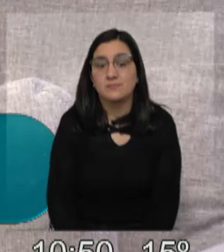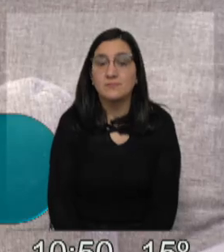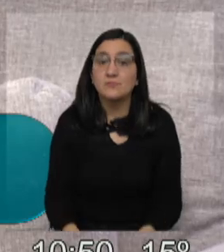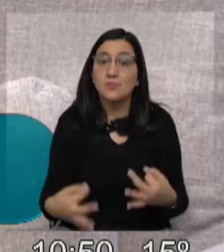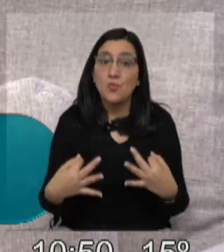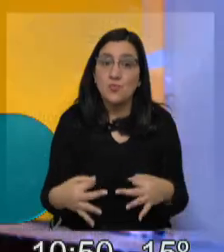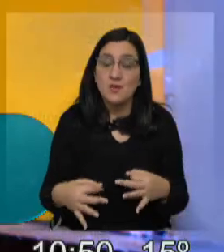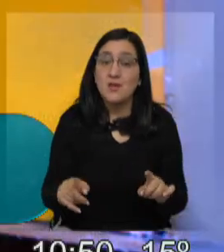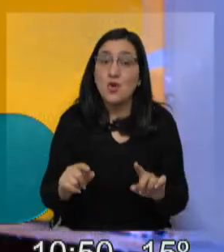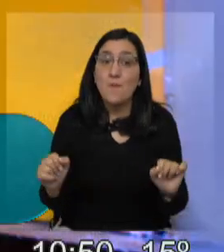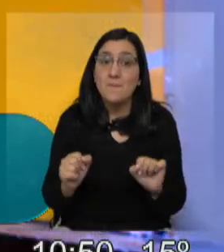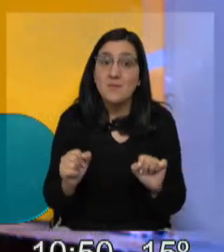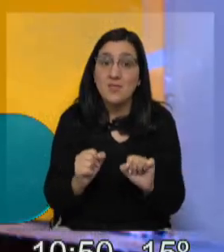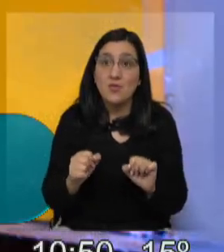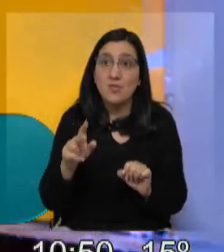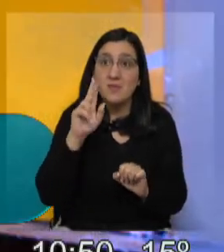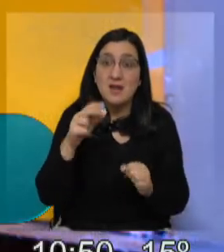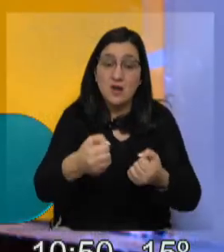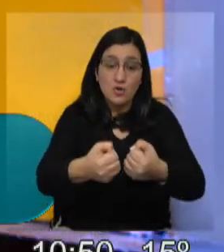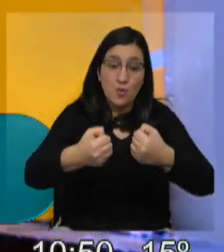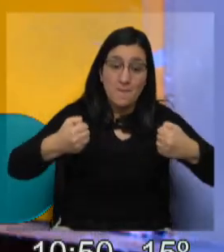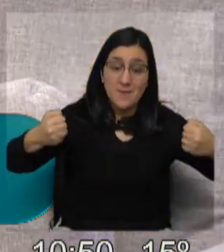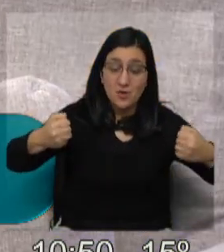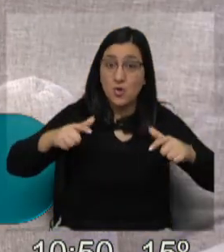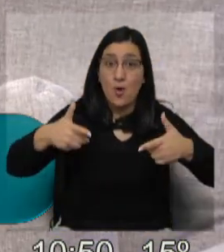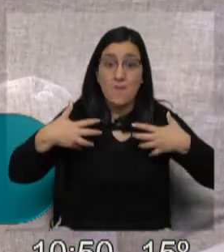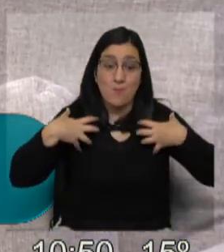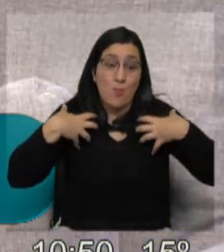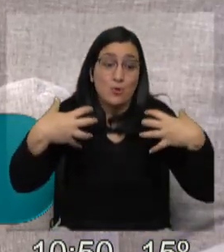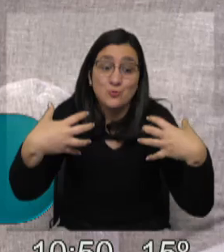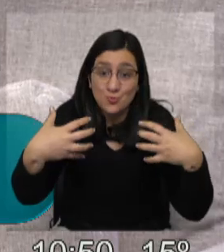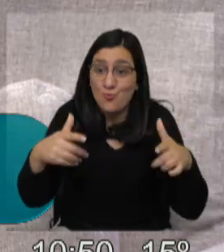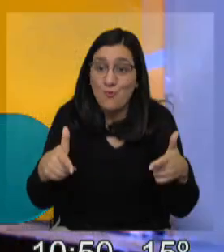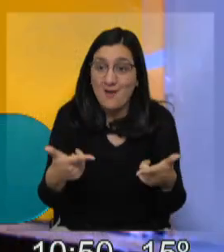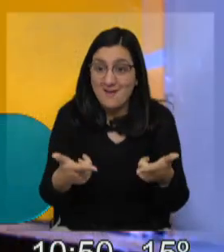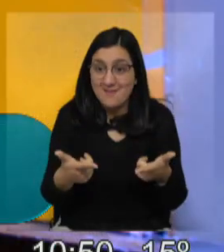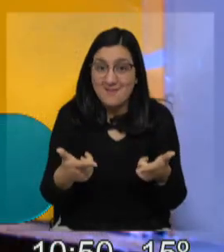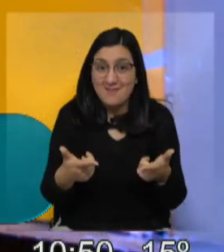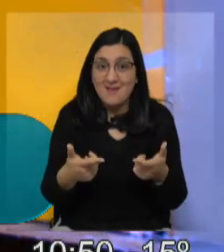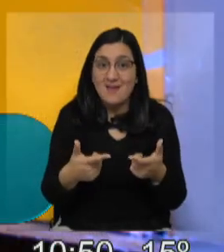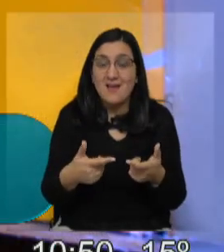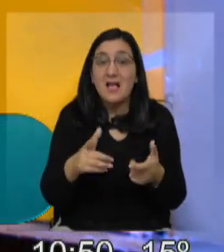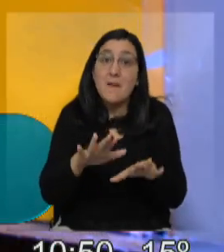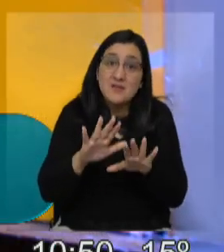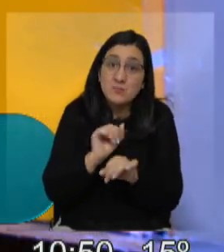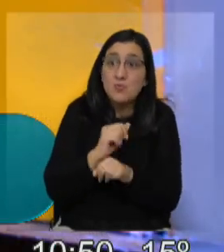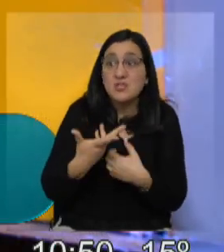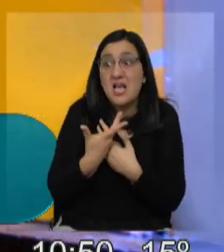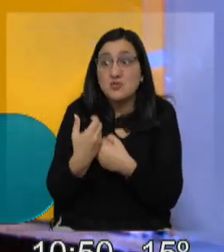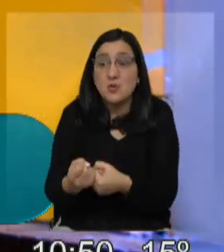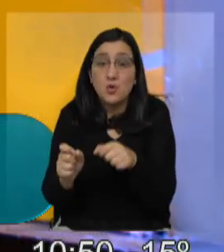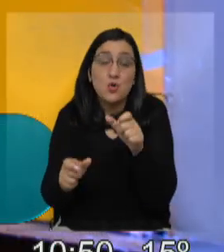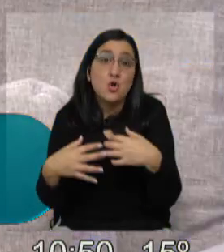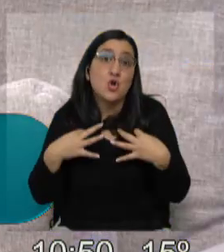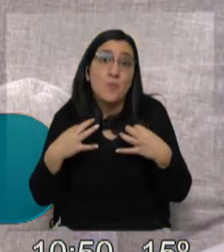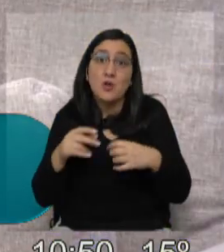bien. Sí. Y no tenés miedo de enfrentarse a ese ropero que no es Narnia. No es Narnia y no tiene monstruos. Separar ahí. A quién podemos ayudar de repente con ropa que no usamos. Y